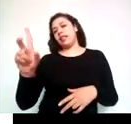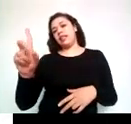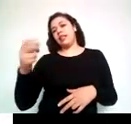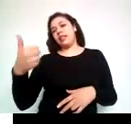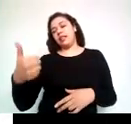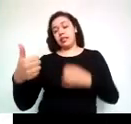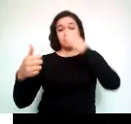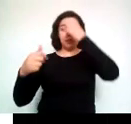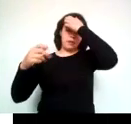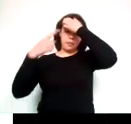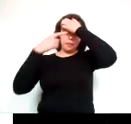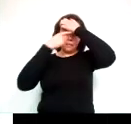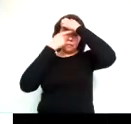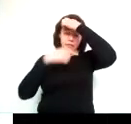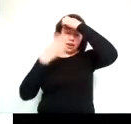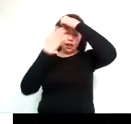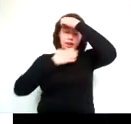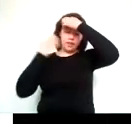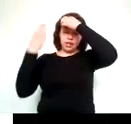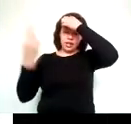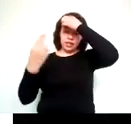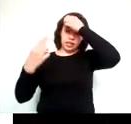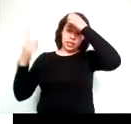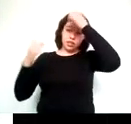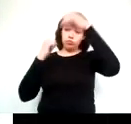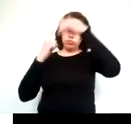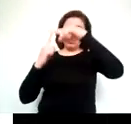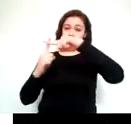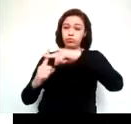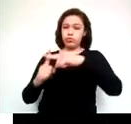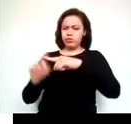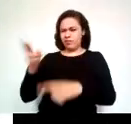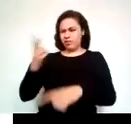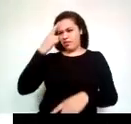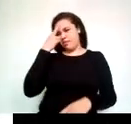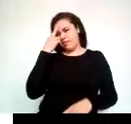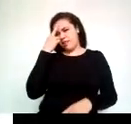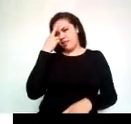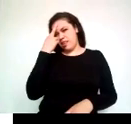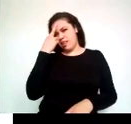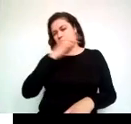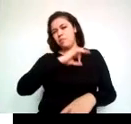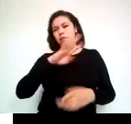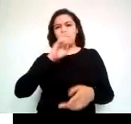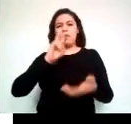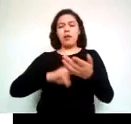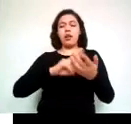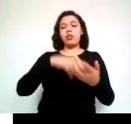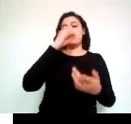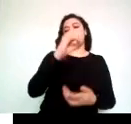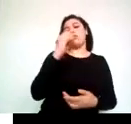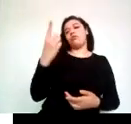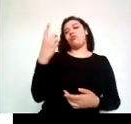evaluación necesitamos sumar los valores. ¿Se acuerdan que vimos que podemos asignar un valor de 0, 1,